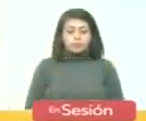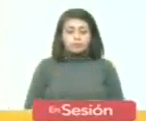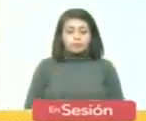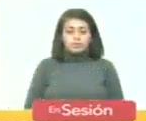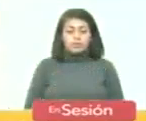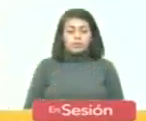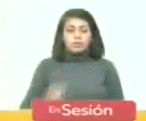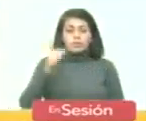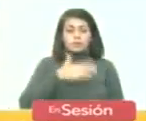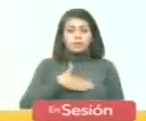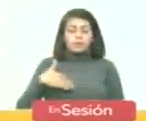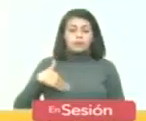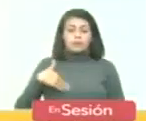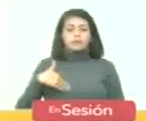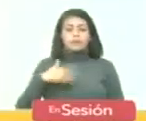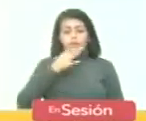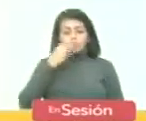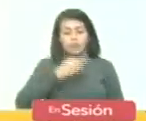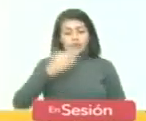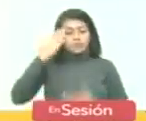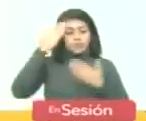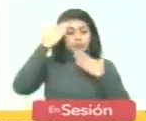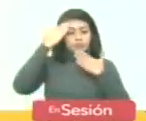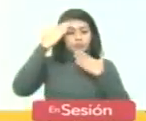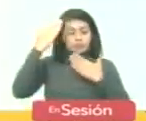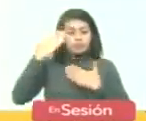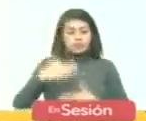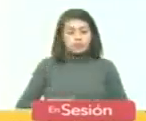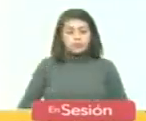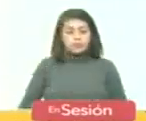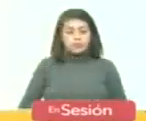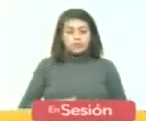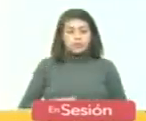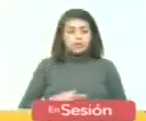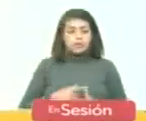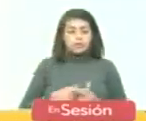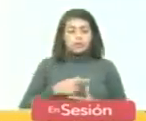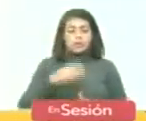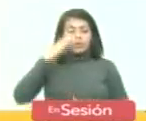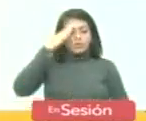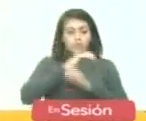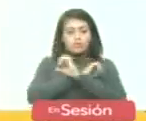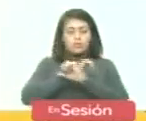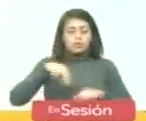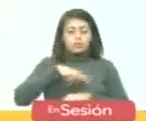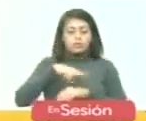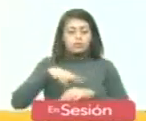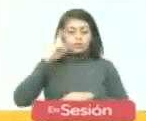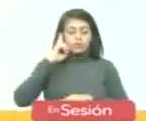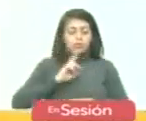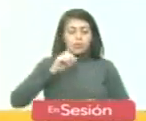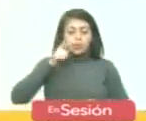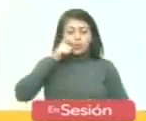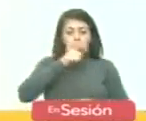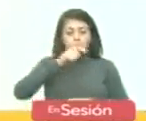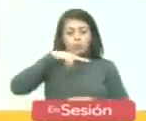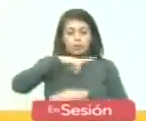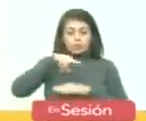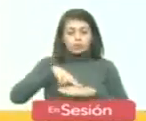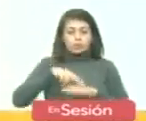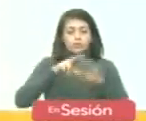De primero que nada, yo quiero mandarle de verdad un saludo a los muchachos de la Fuerza Armada Nacional Bolivariana, sobre todo a los de la Guardia Nacional en su